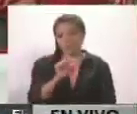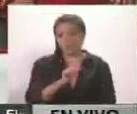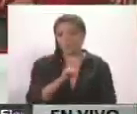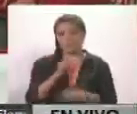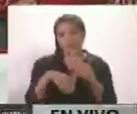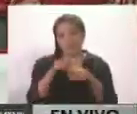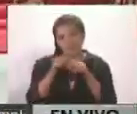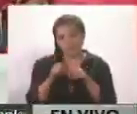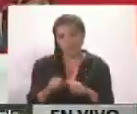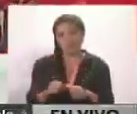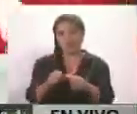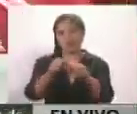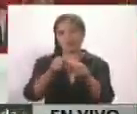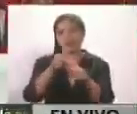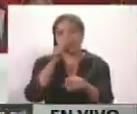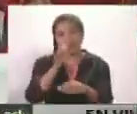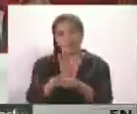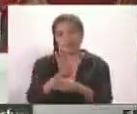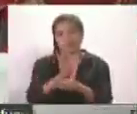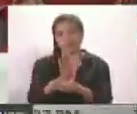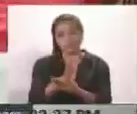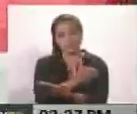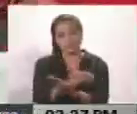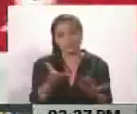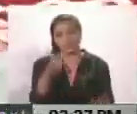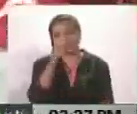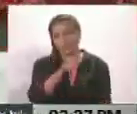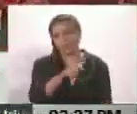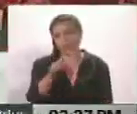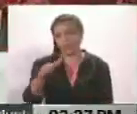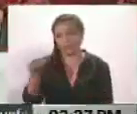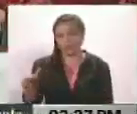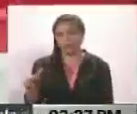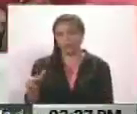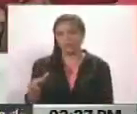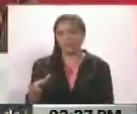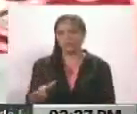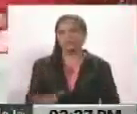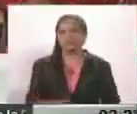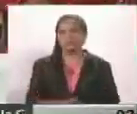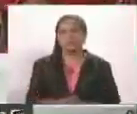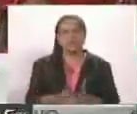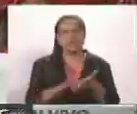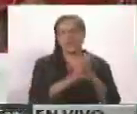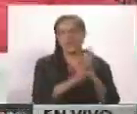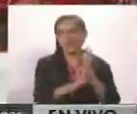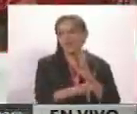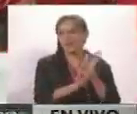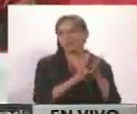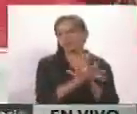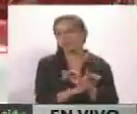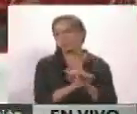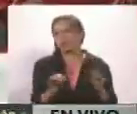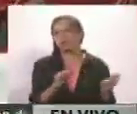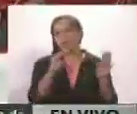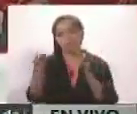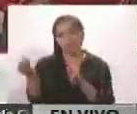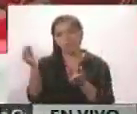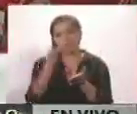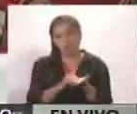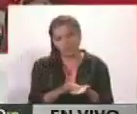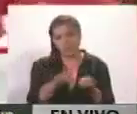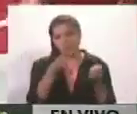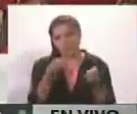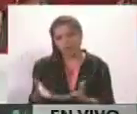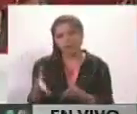avanzar en la protección de nuestro pueblo, en sacar a nuestro pueblo de las colas, en devolverle y recuperarle